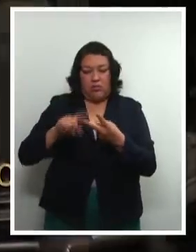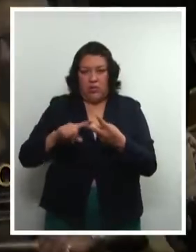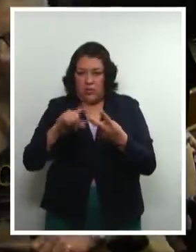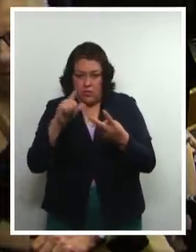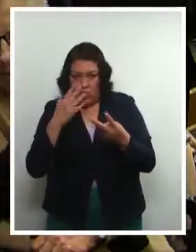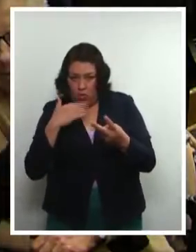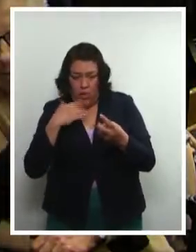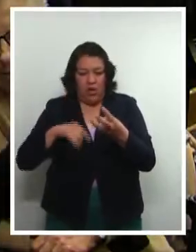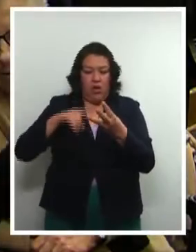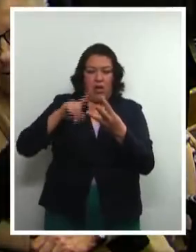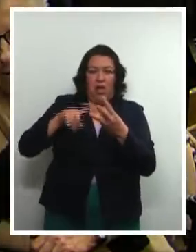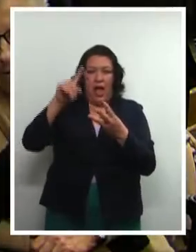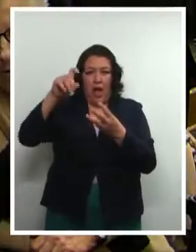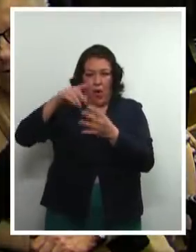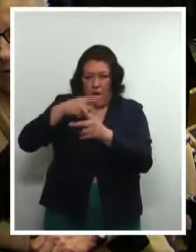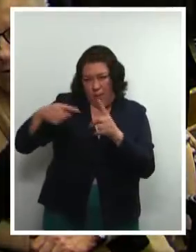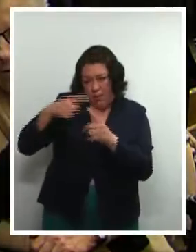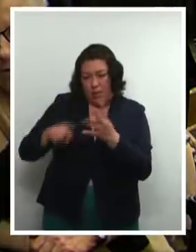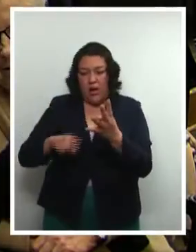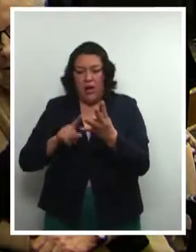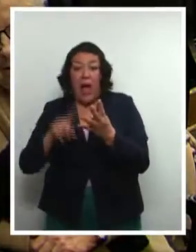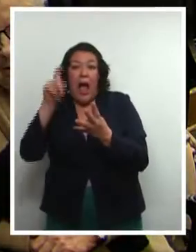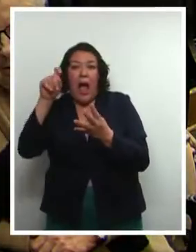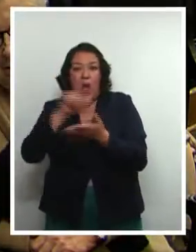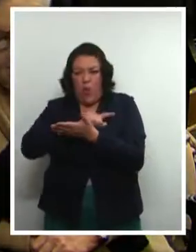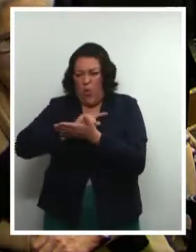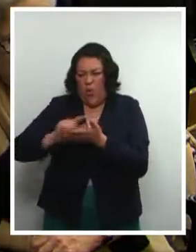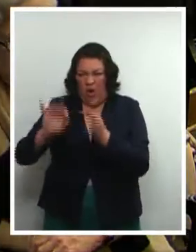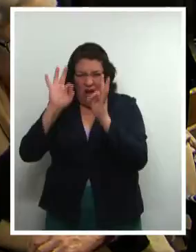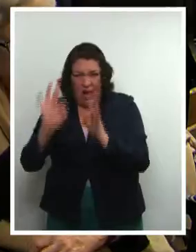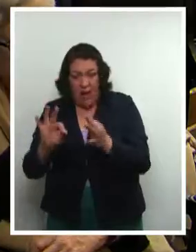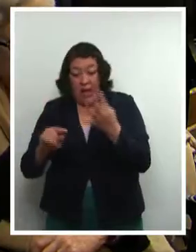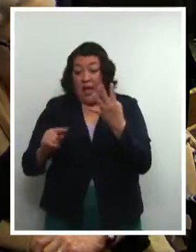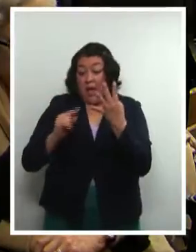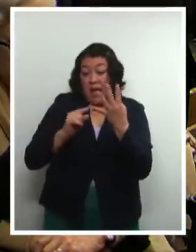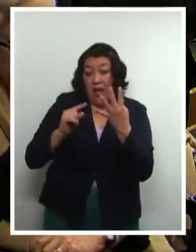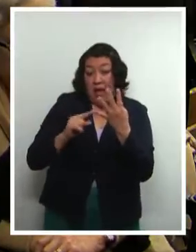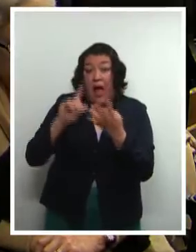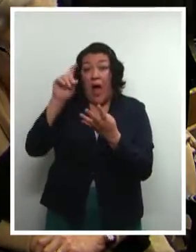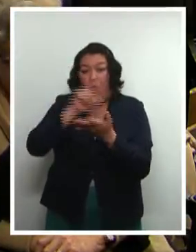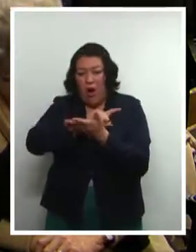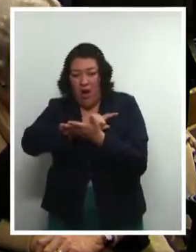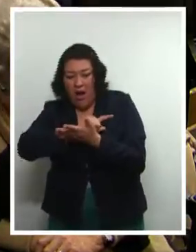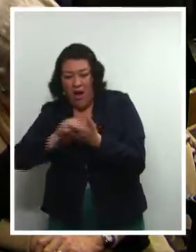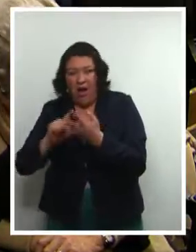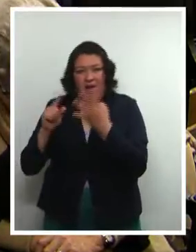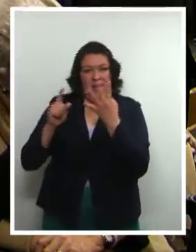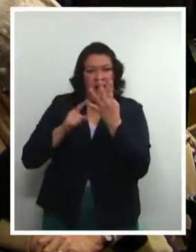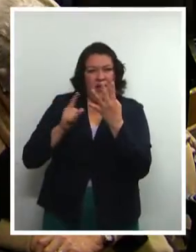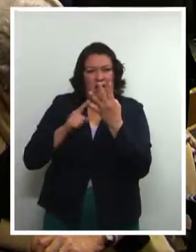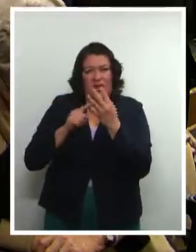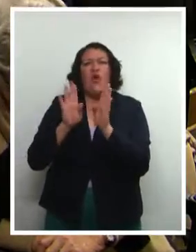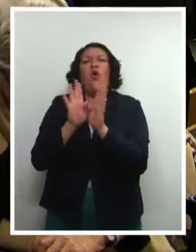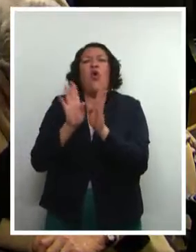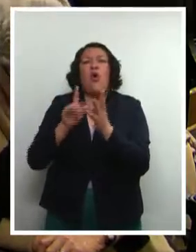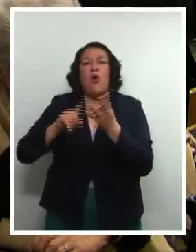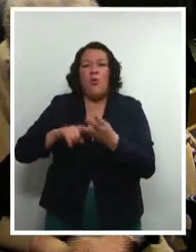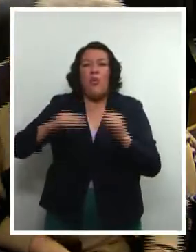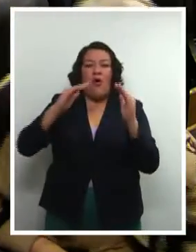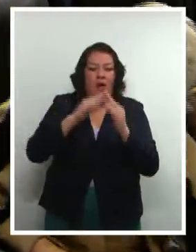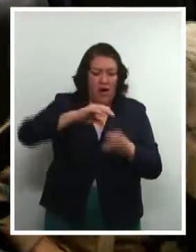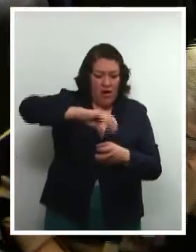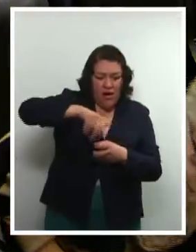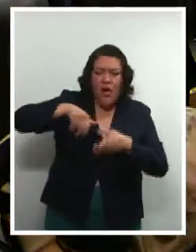acceso intermedio y acceso óptimo. Este último considera el suministro de agua mediante múltiples grifos en